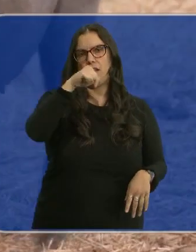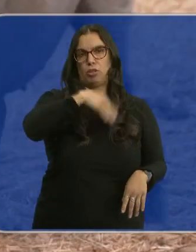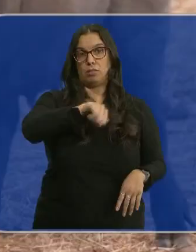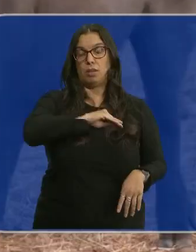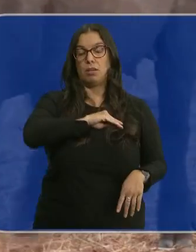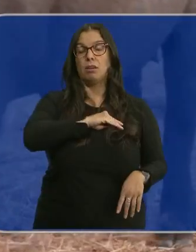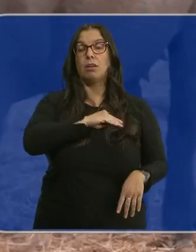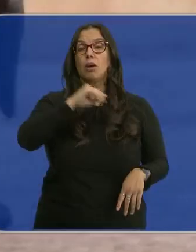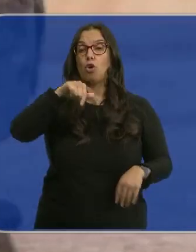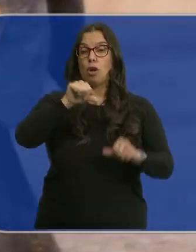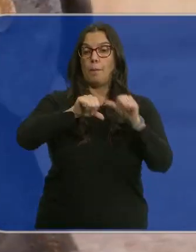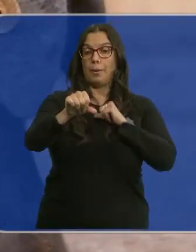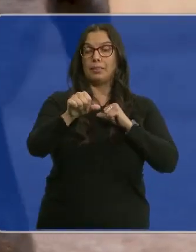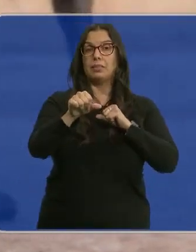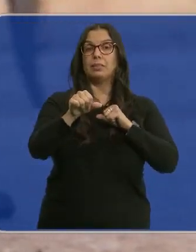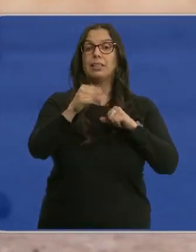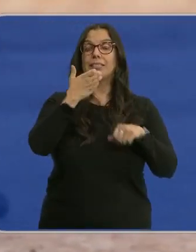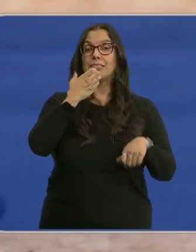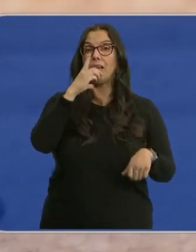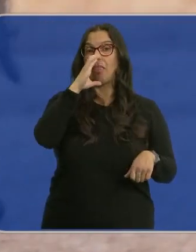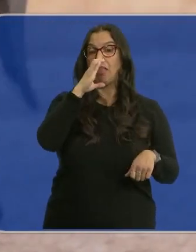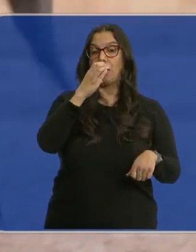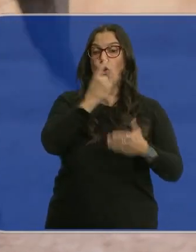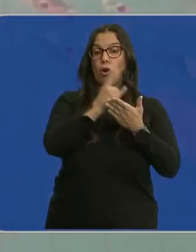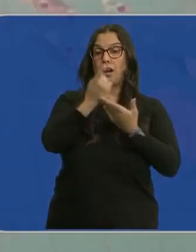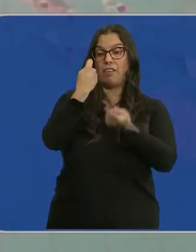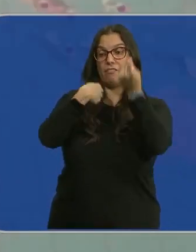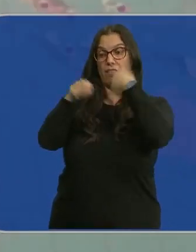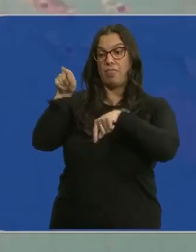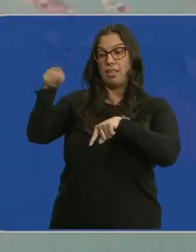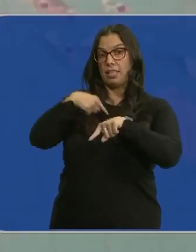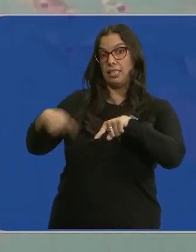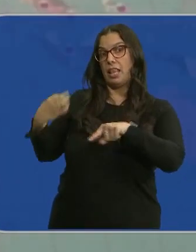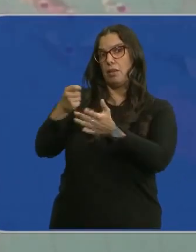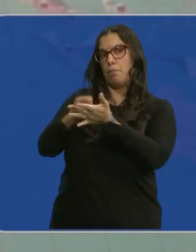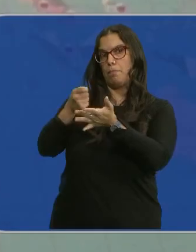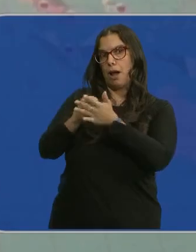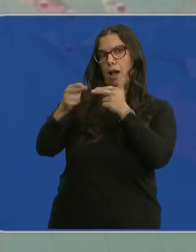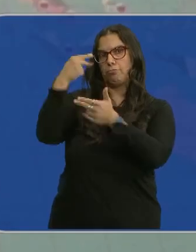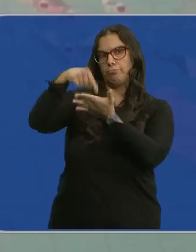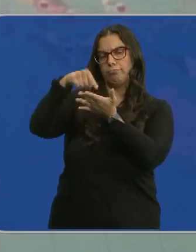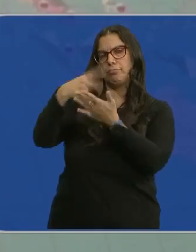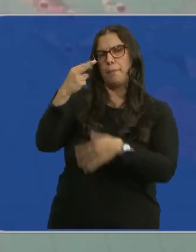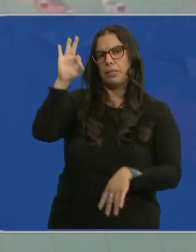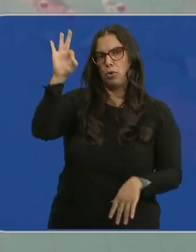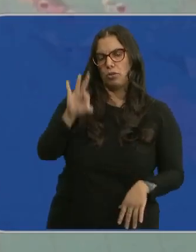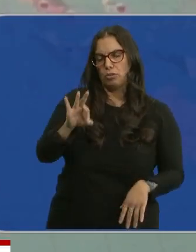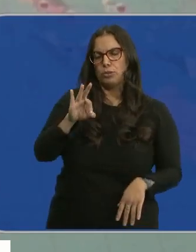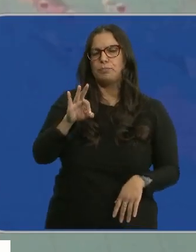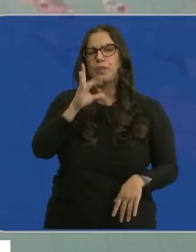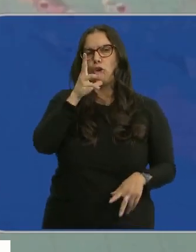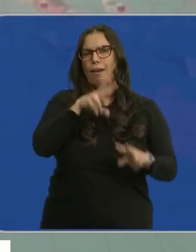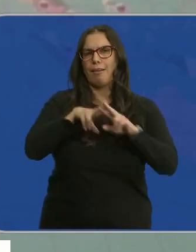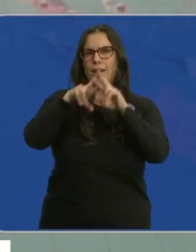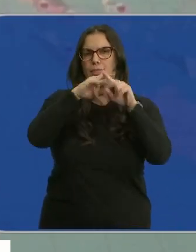hoy las exportaciones españolas pagan un arancel del 20%. Todavía no es el momento oportuno para analizar el impacto.